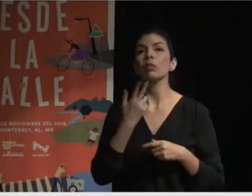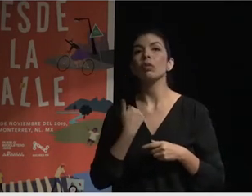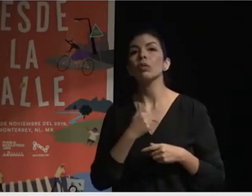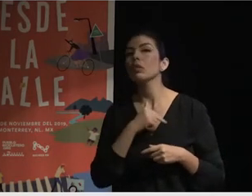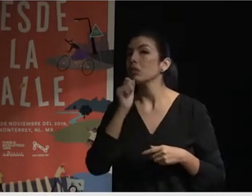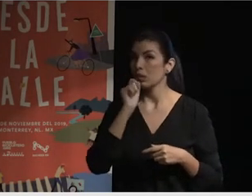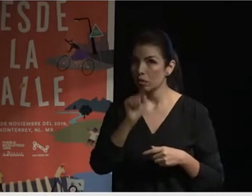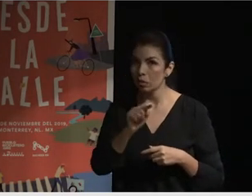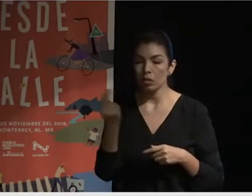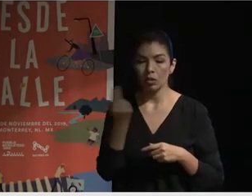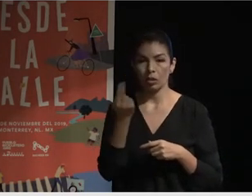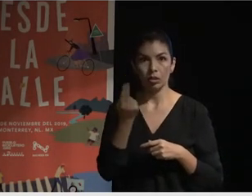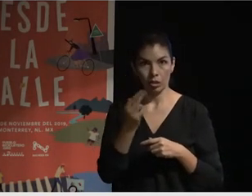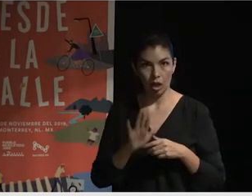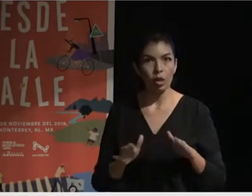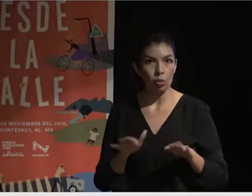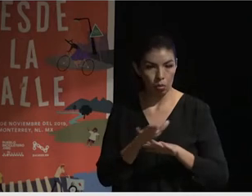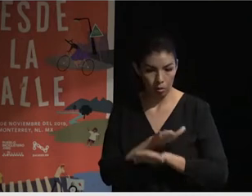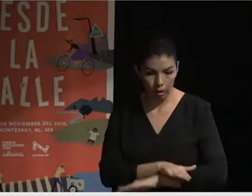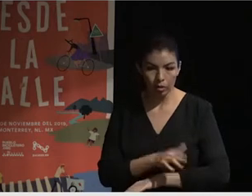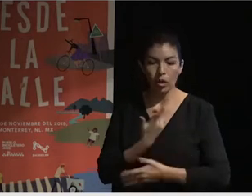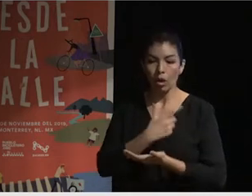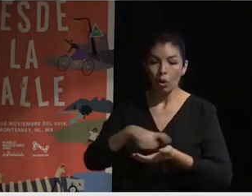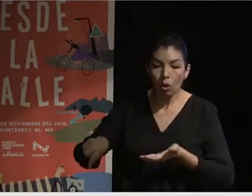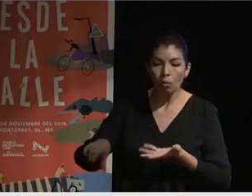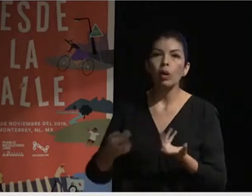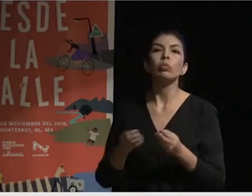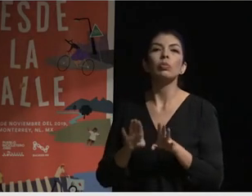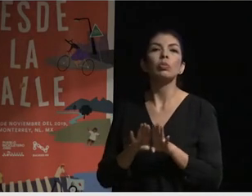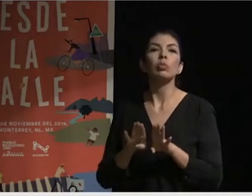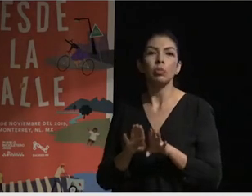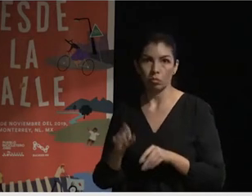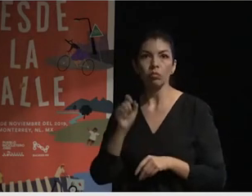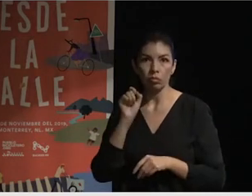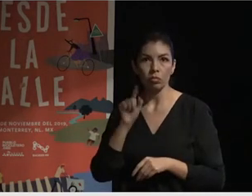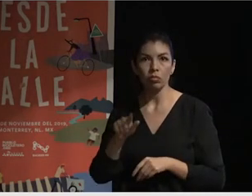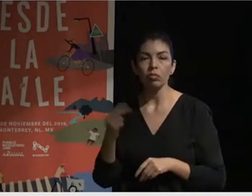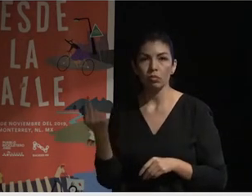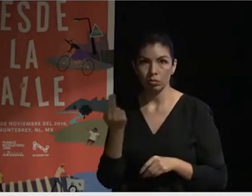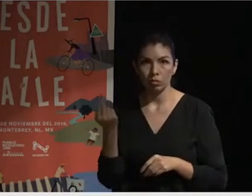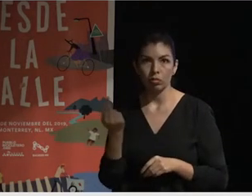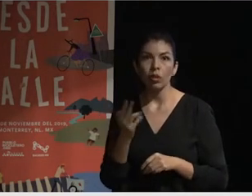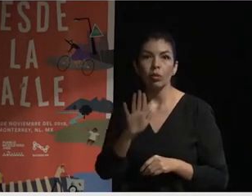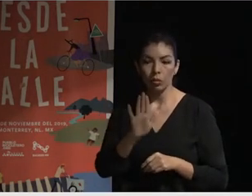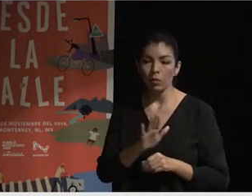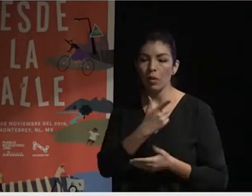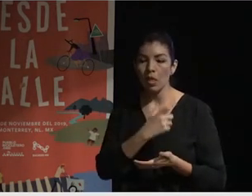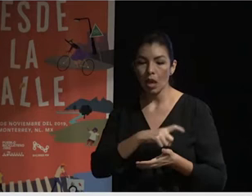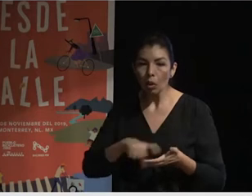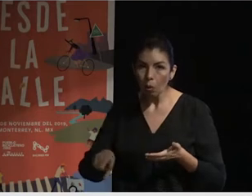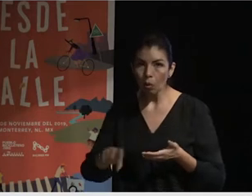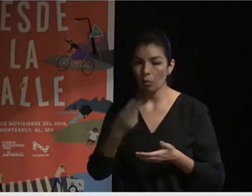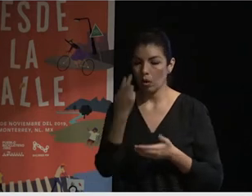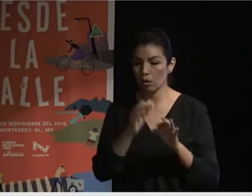consumo. Y ahí tenemos nosotros todo el poder. Y también tenemos toda la excusa, ¿no? Si